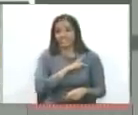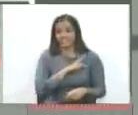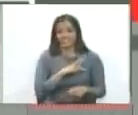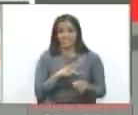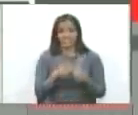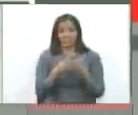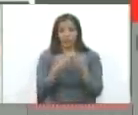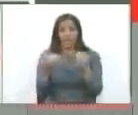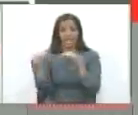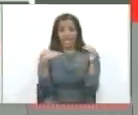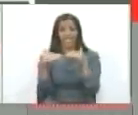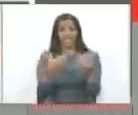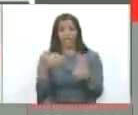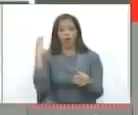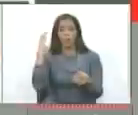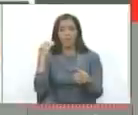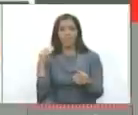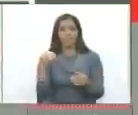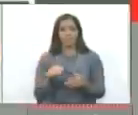en Colombia.